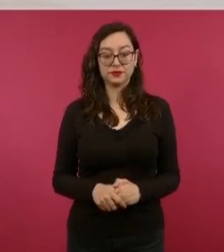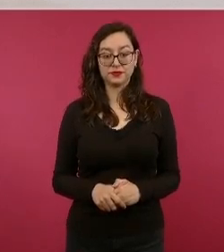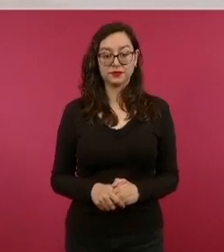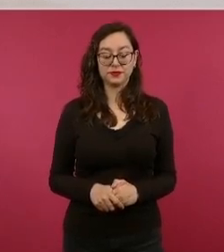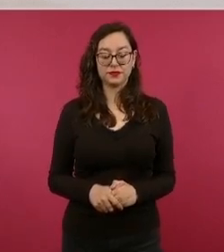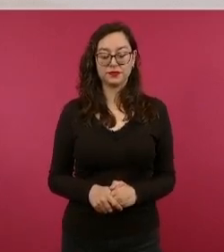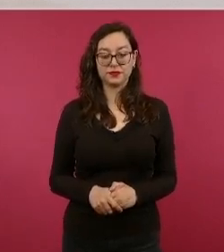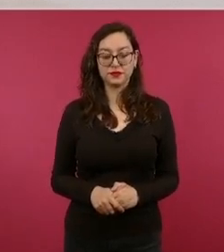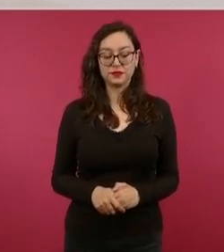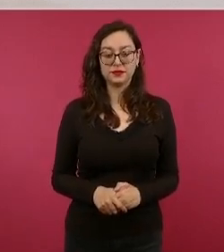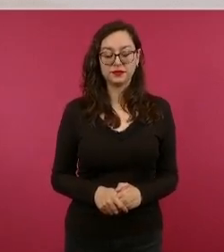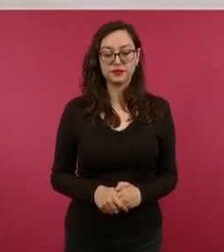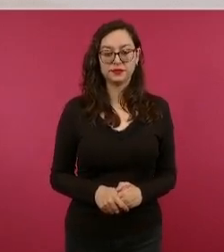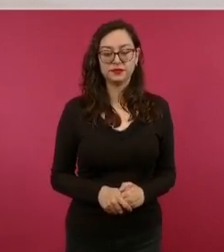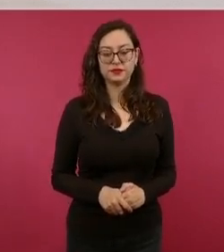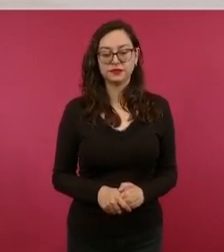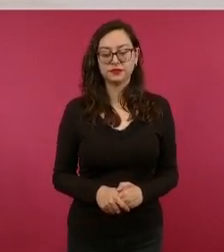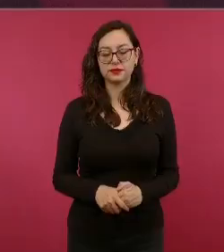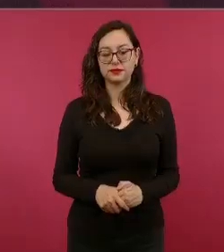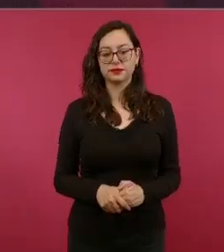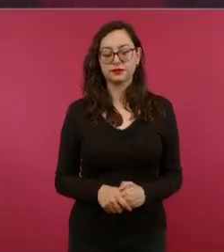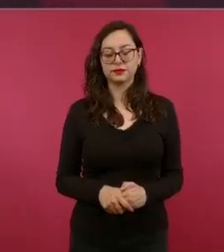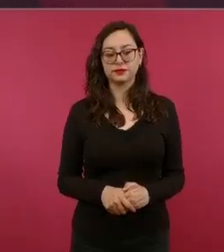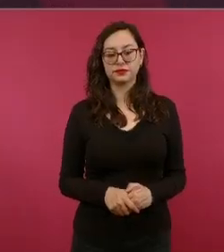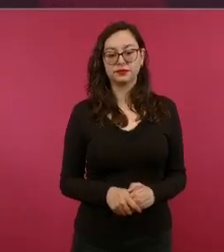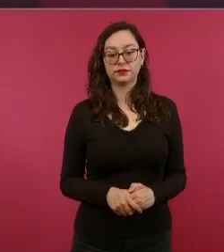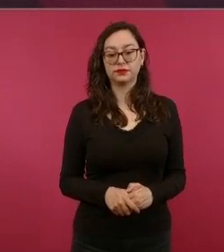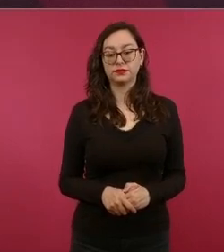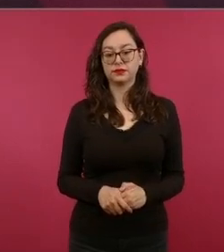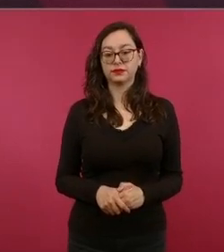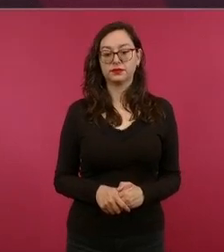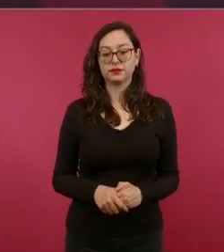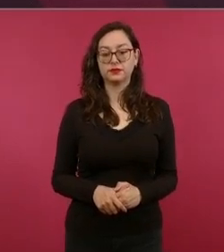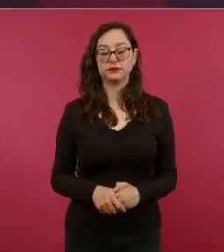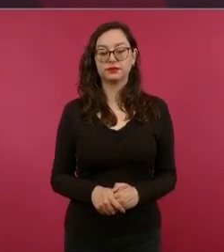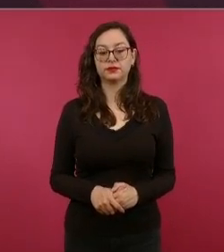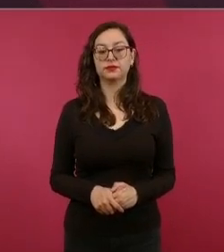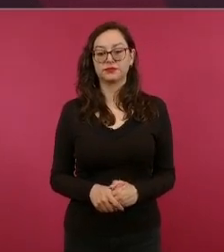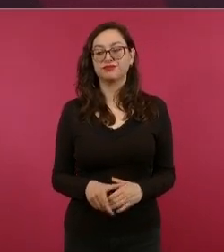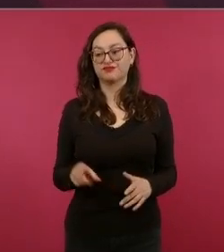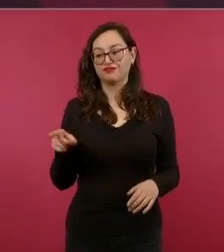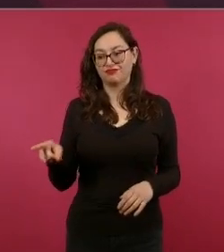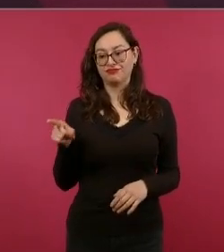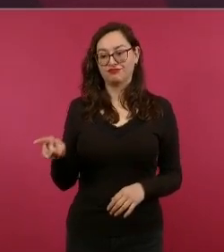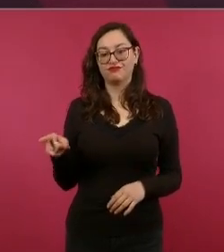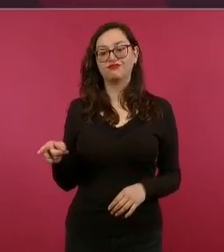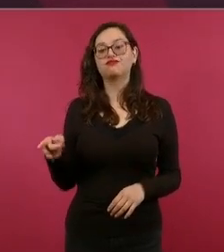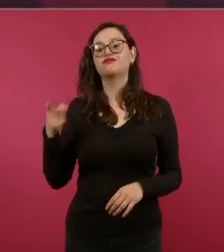Y es el que me cuenta